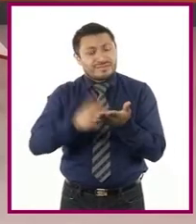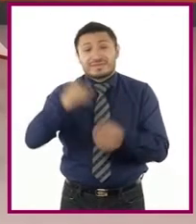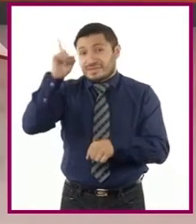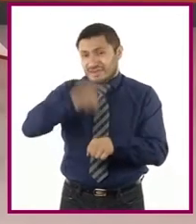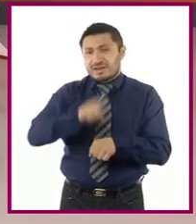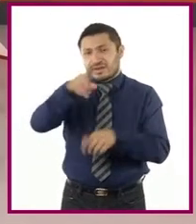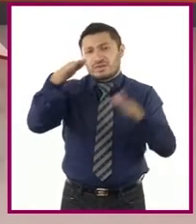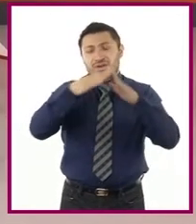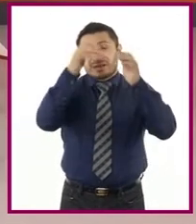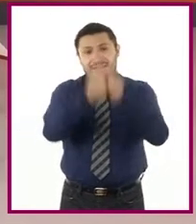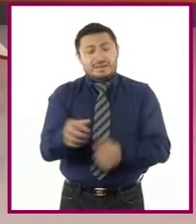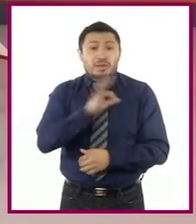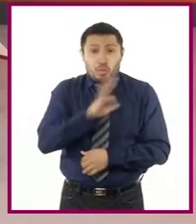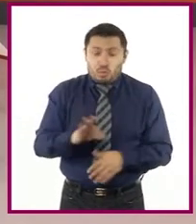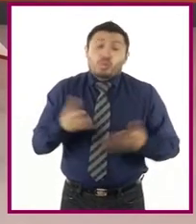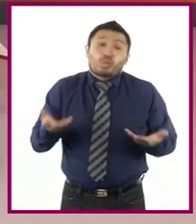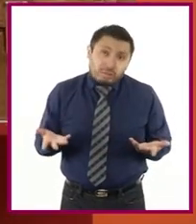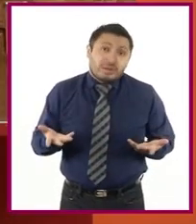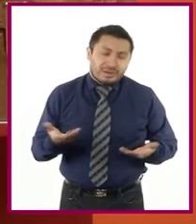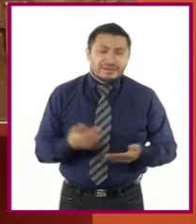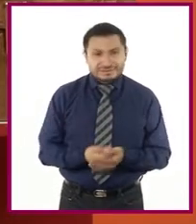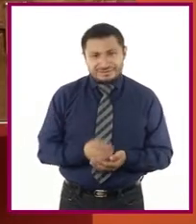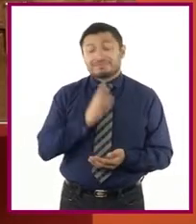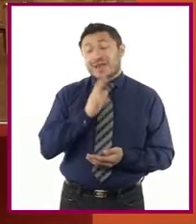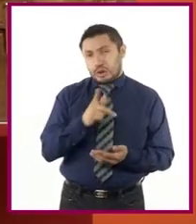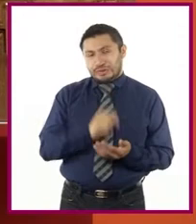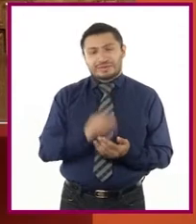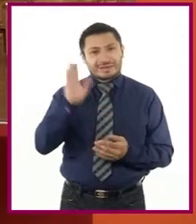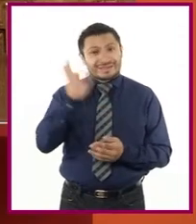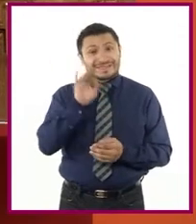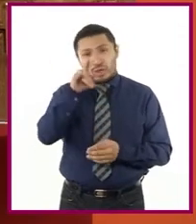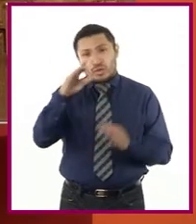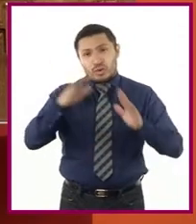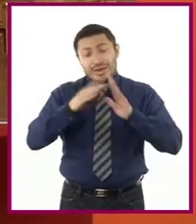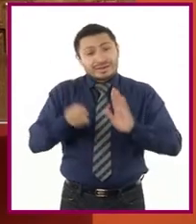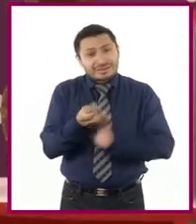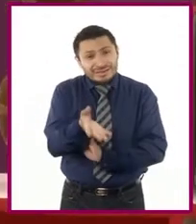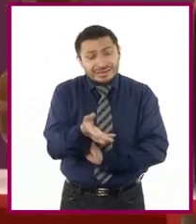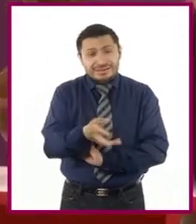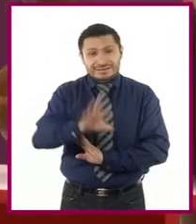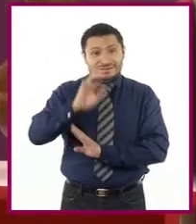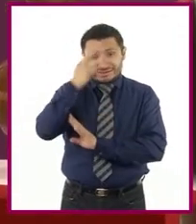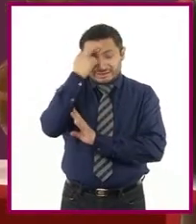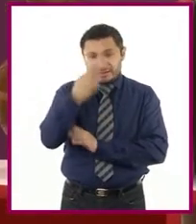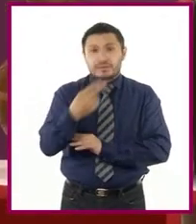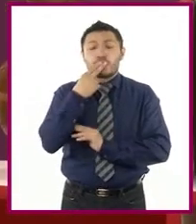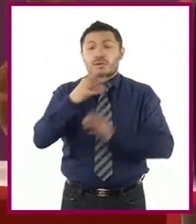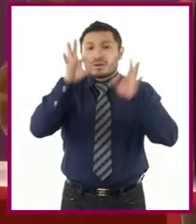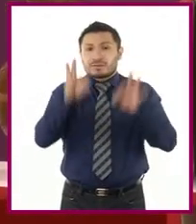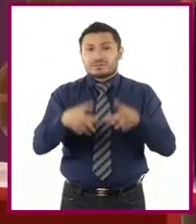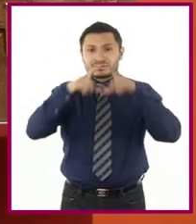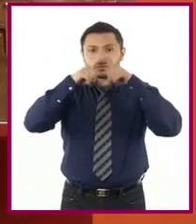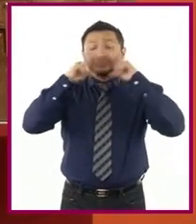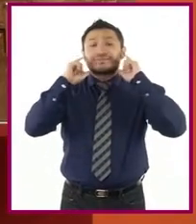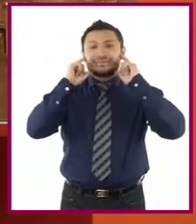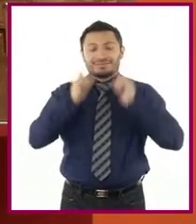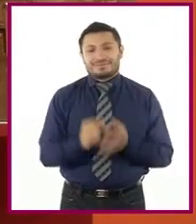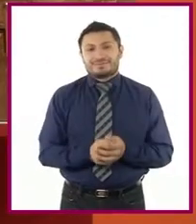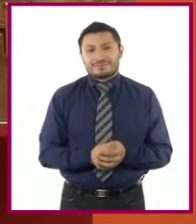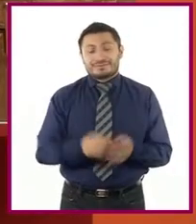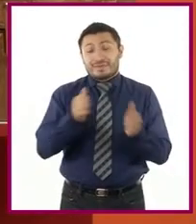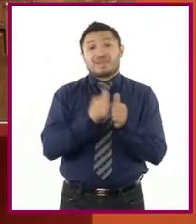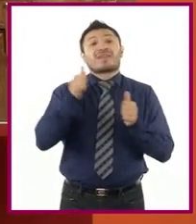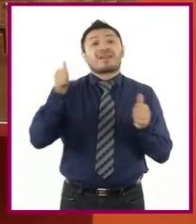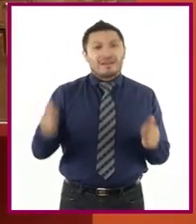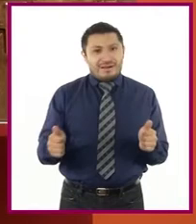casa en la medida de lo posible. Si salen, no olviden el uso correcto del cubrebocas. Mantengan la